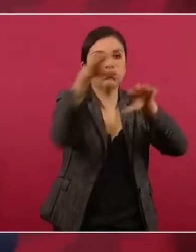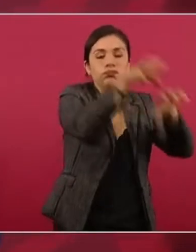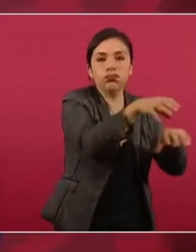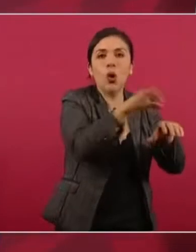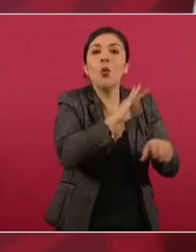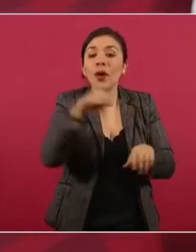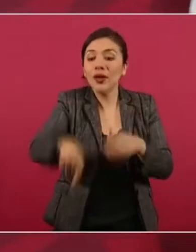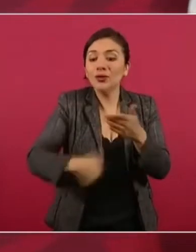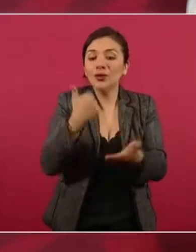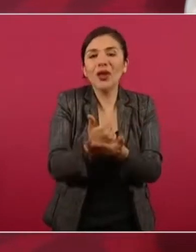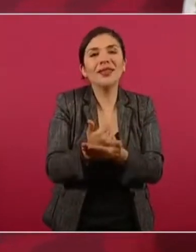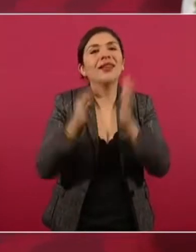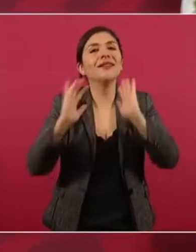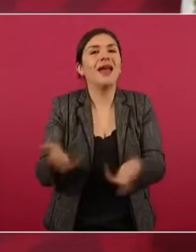ciudad